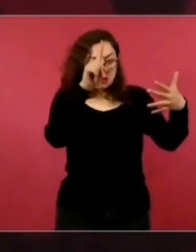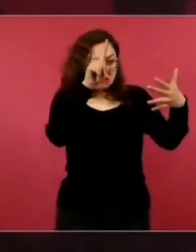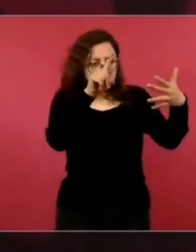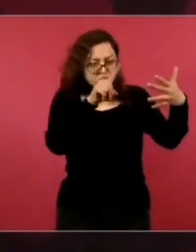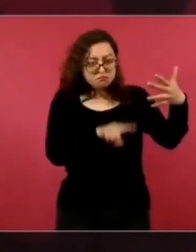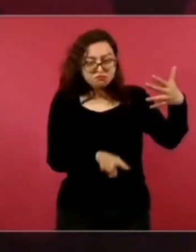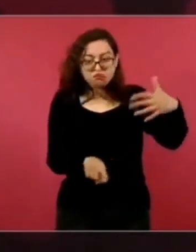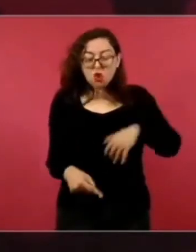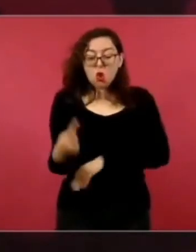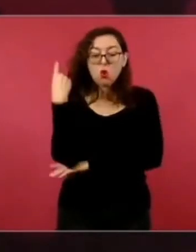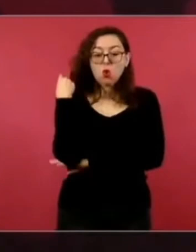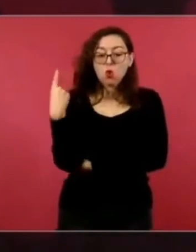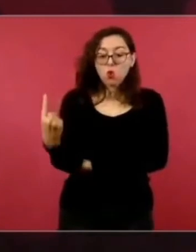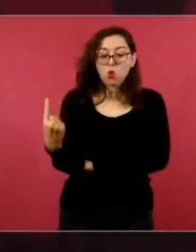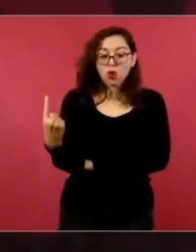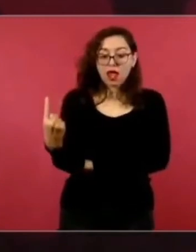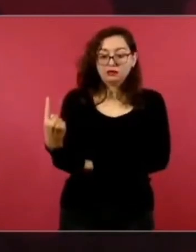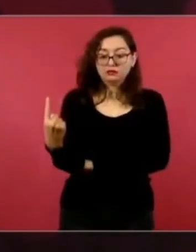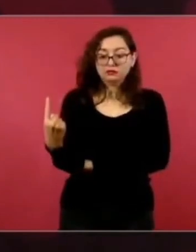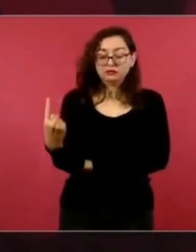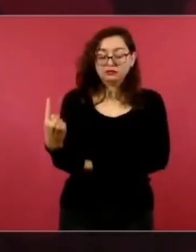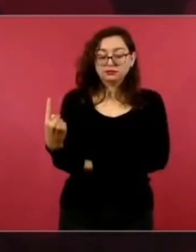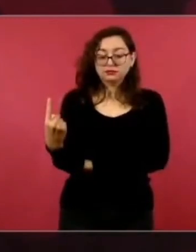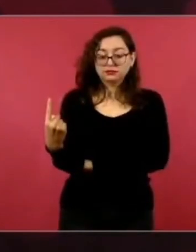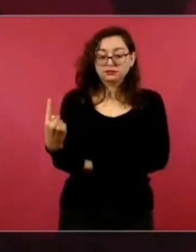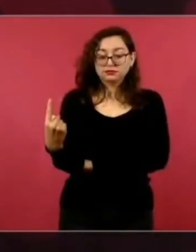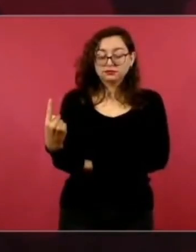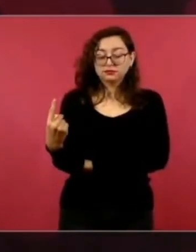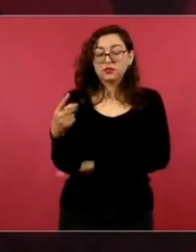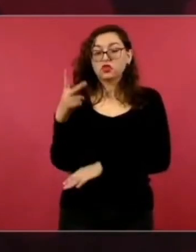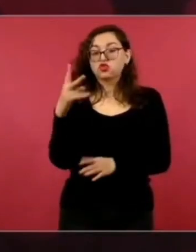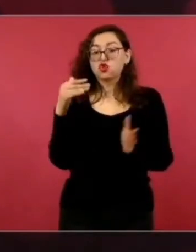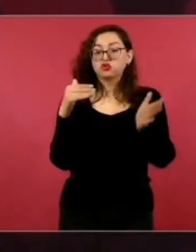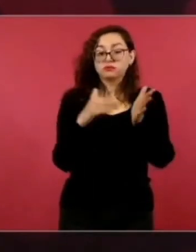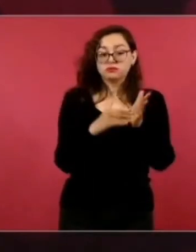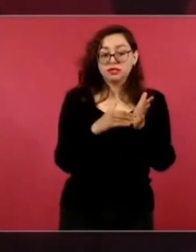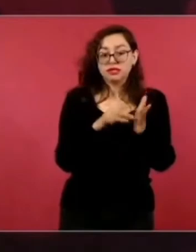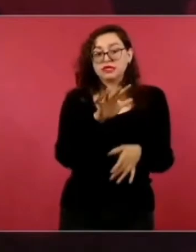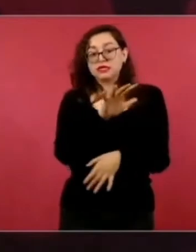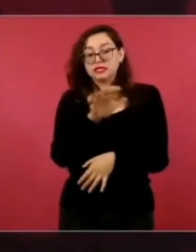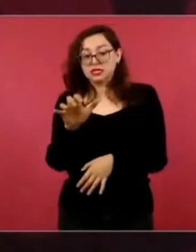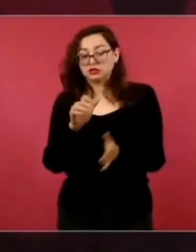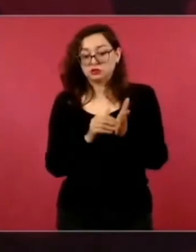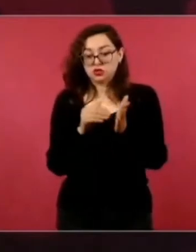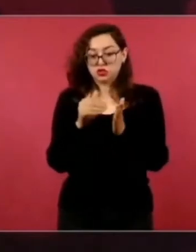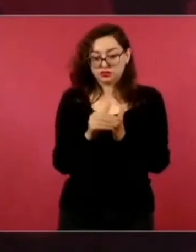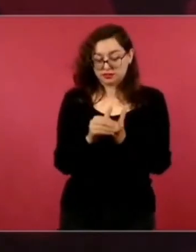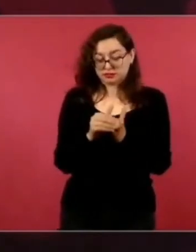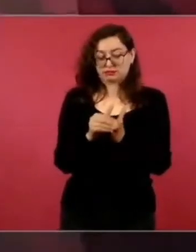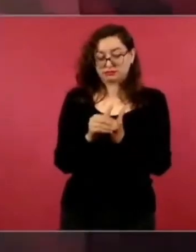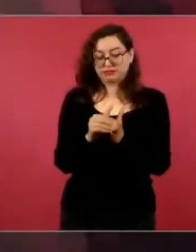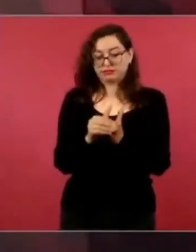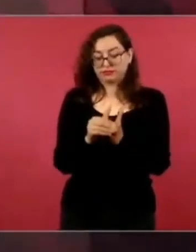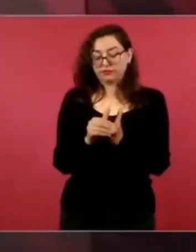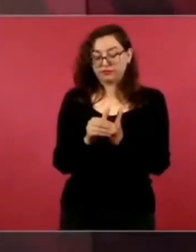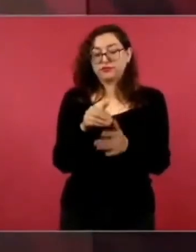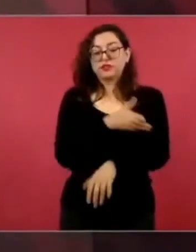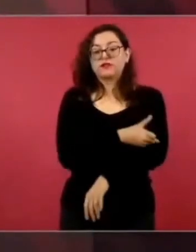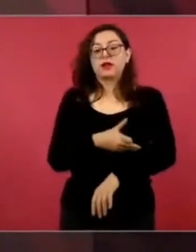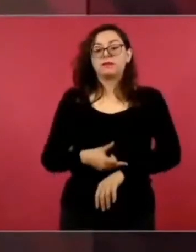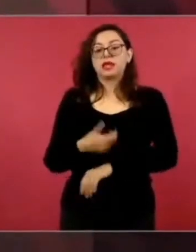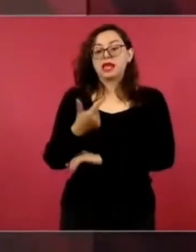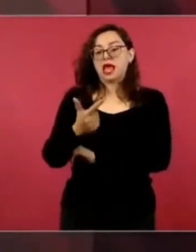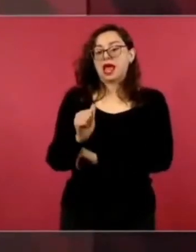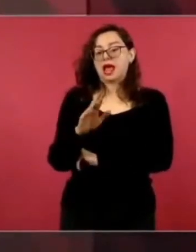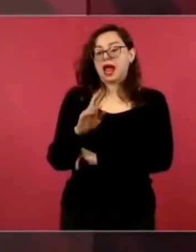creo que con $2,500 millones, los Garzazada, en el 88.